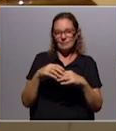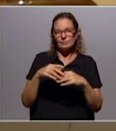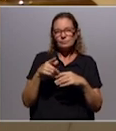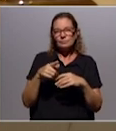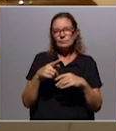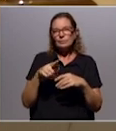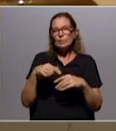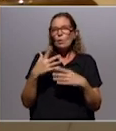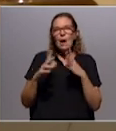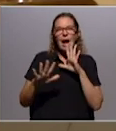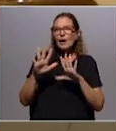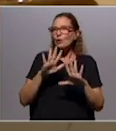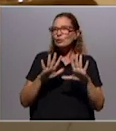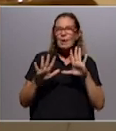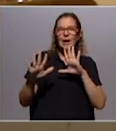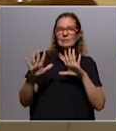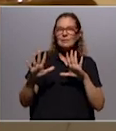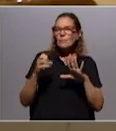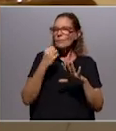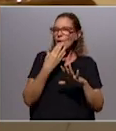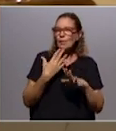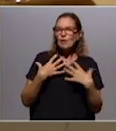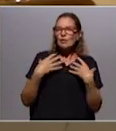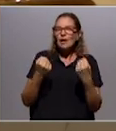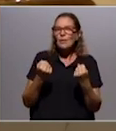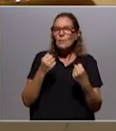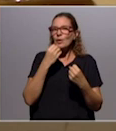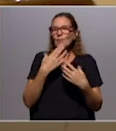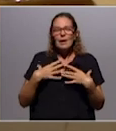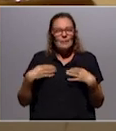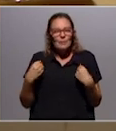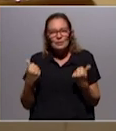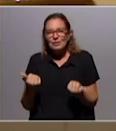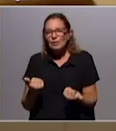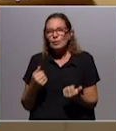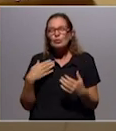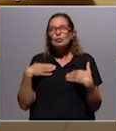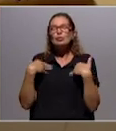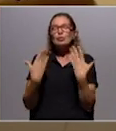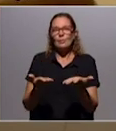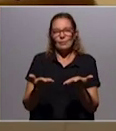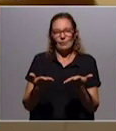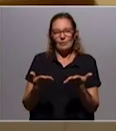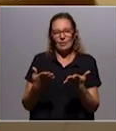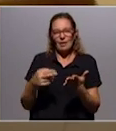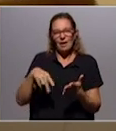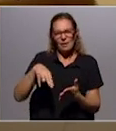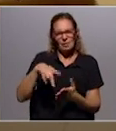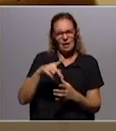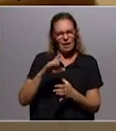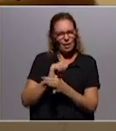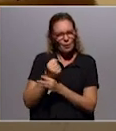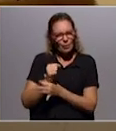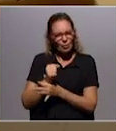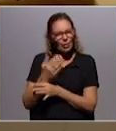no hay otro arte acá que ese el más puro más sano el más emotivo es donde sale todo para afuera caminar es otra cosa